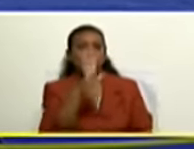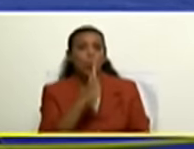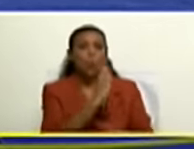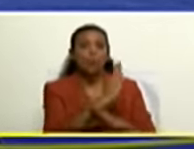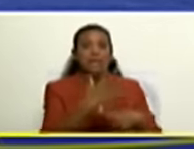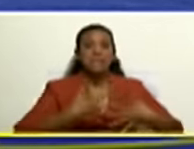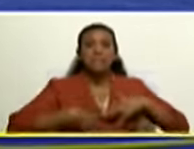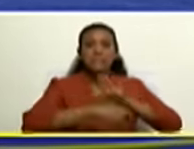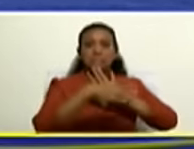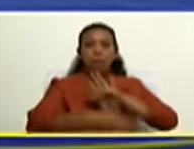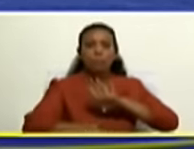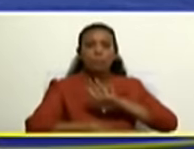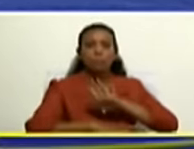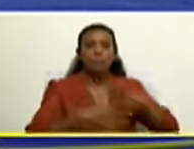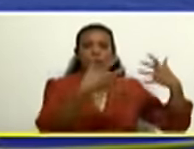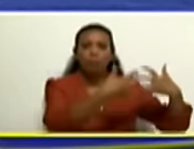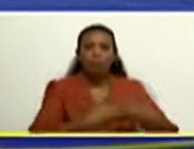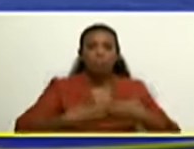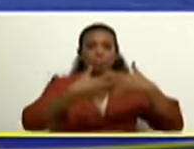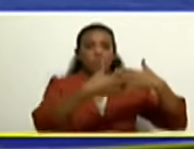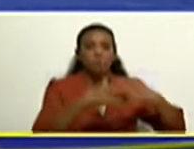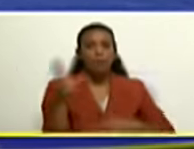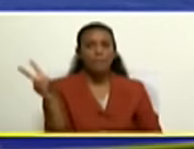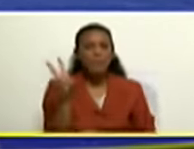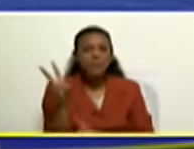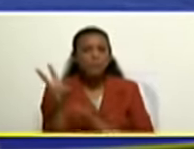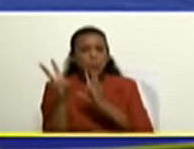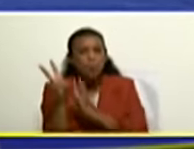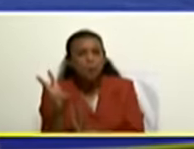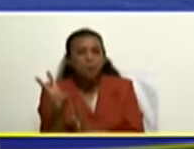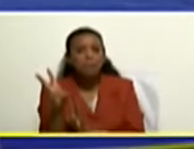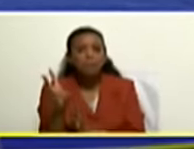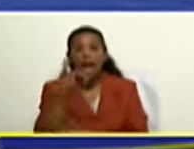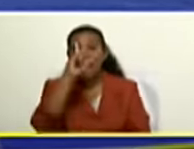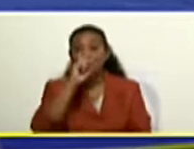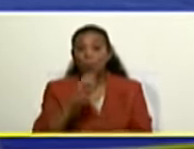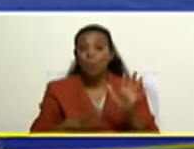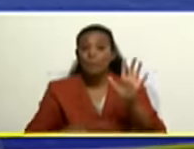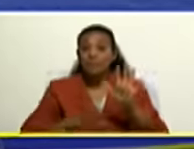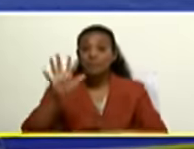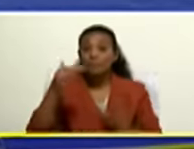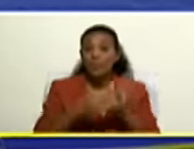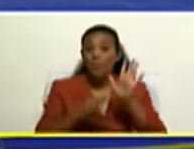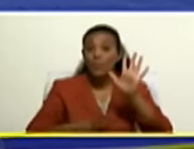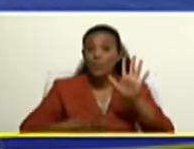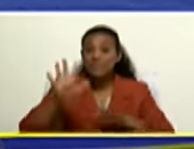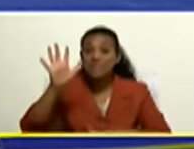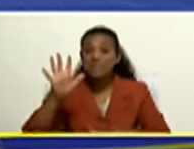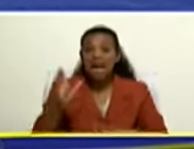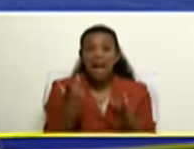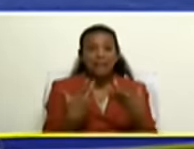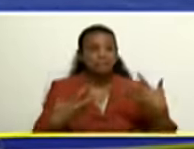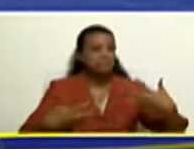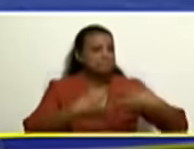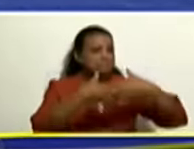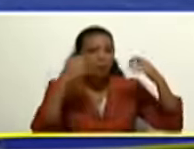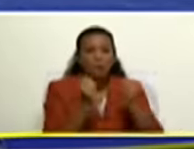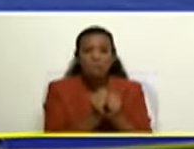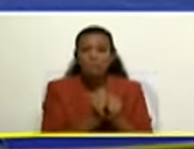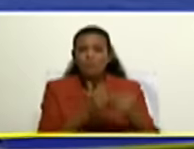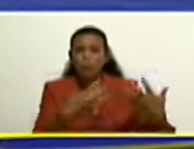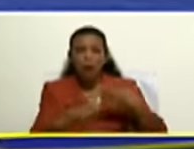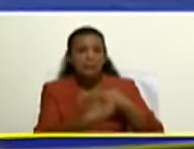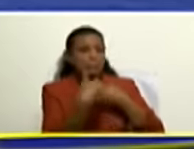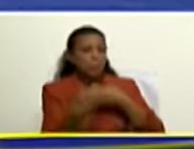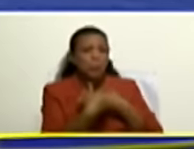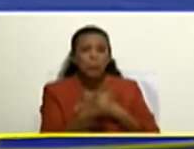la seguridad de los Estados Unidos de Norteamérica. En el año 2015, la guerra económica se recrudeció a niveles